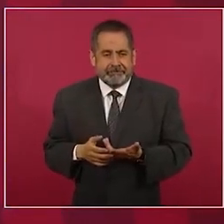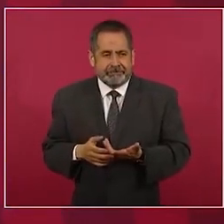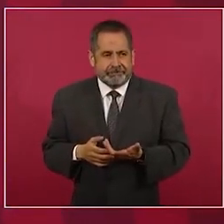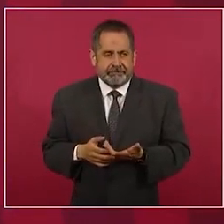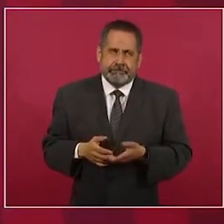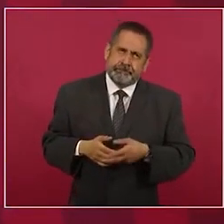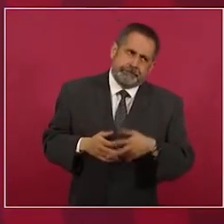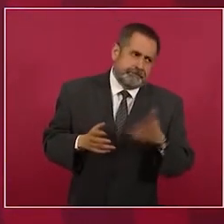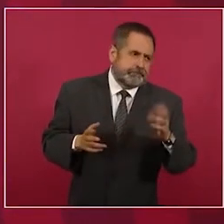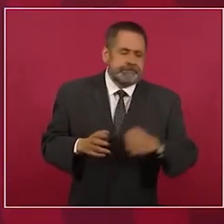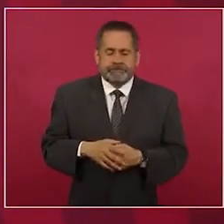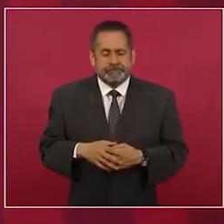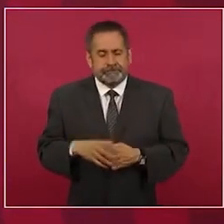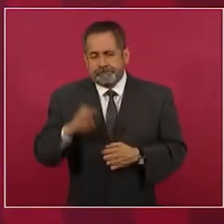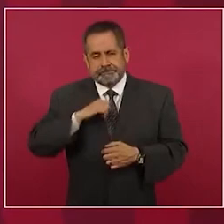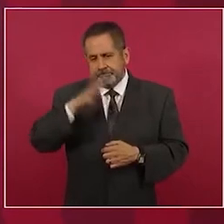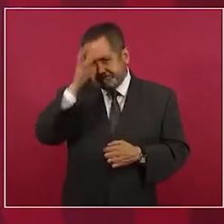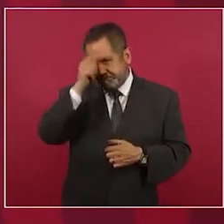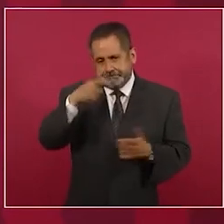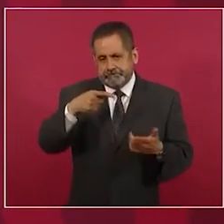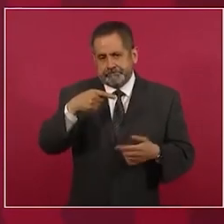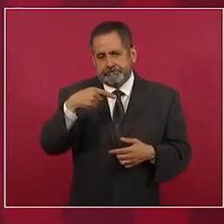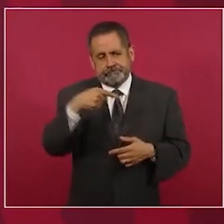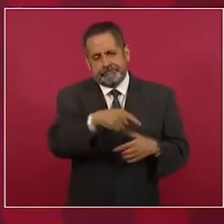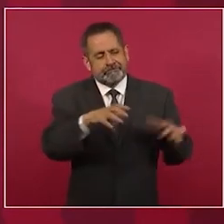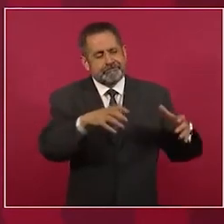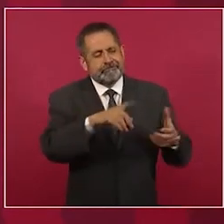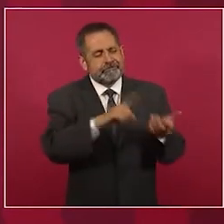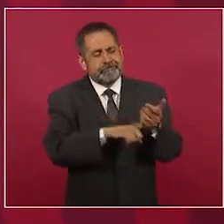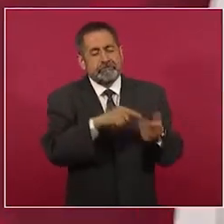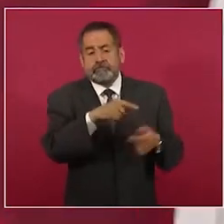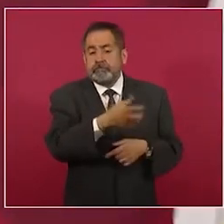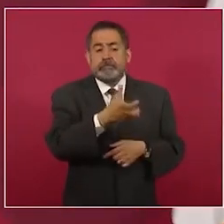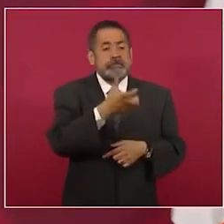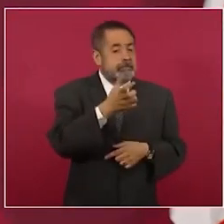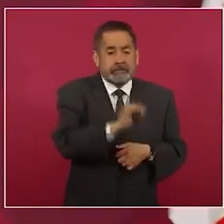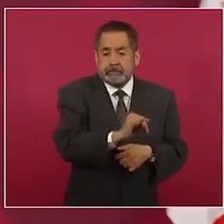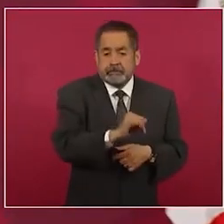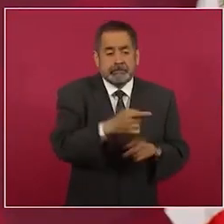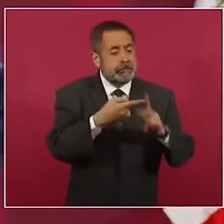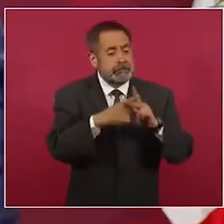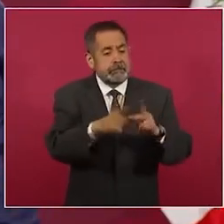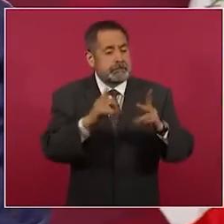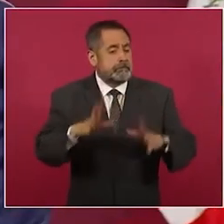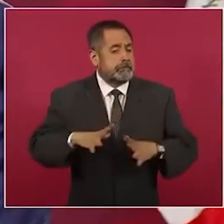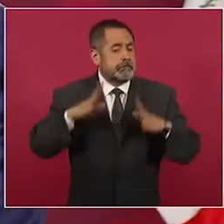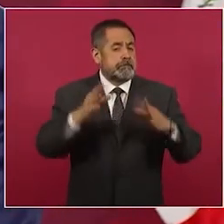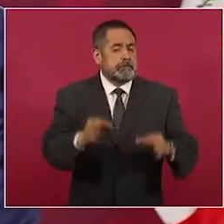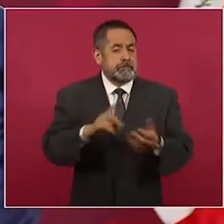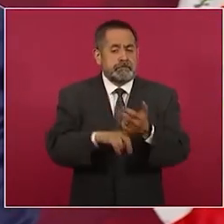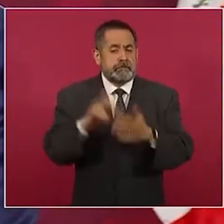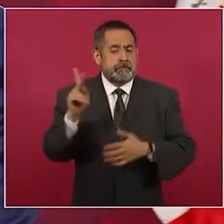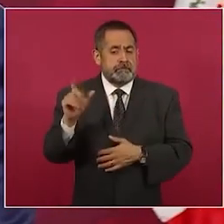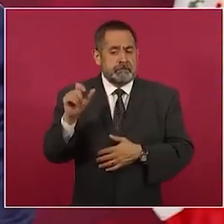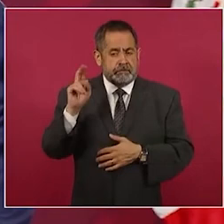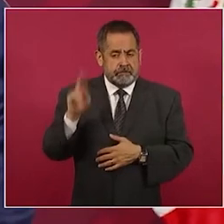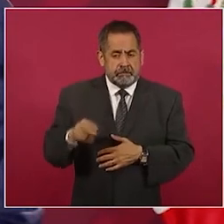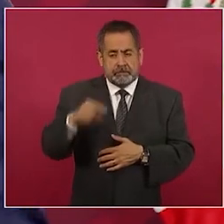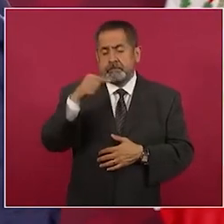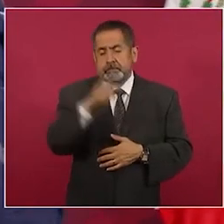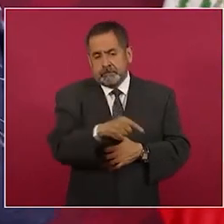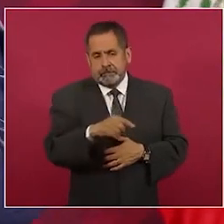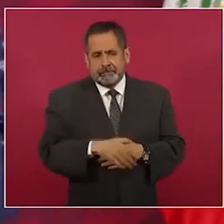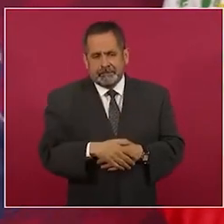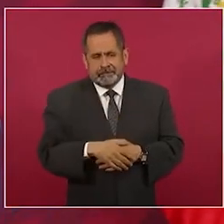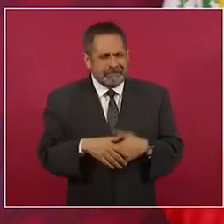eso es afín con el nacimiento, con el origen de ese partido. Pero